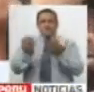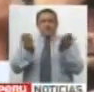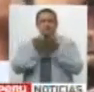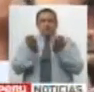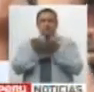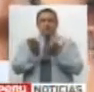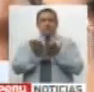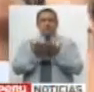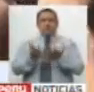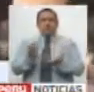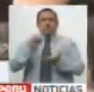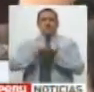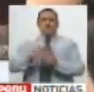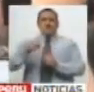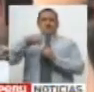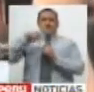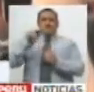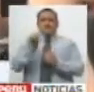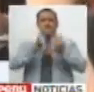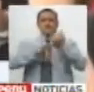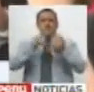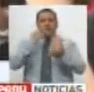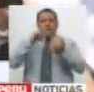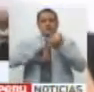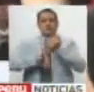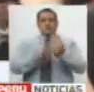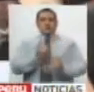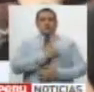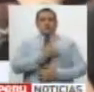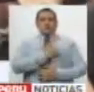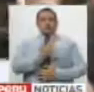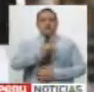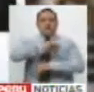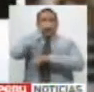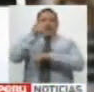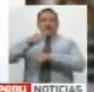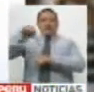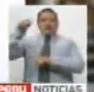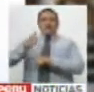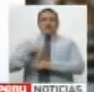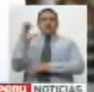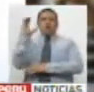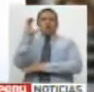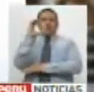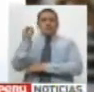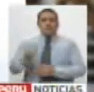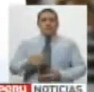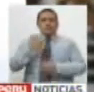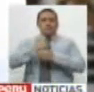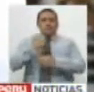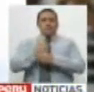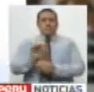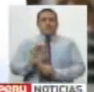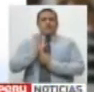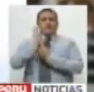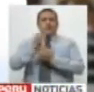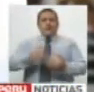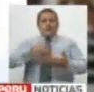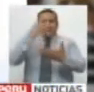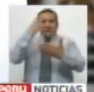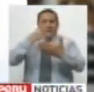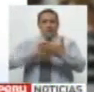se trata de una tesis de maestría en la Universidad de los Andes en Colombia. El trabajo presentado bajo el título